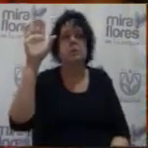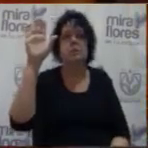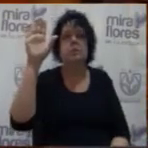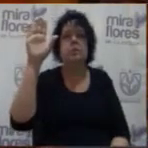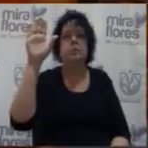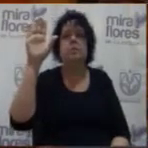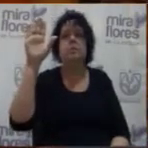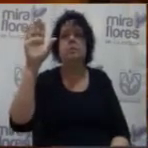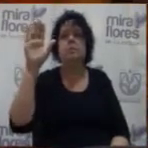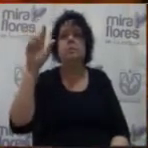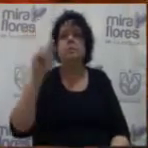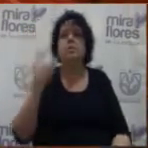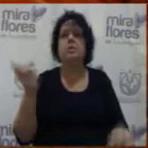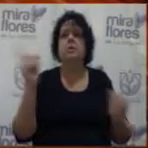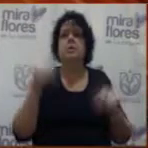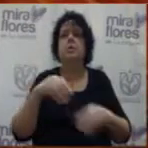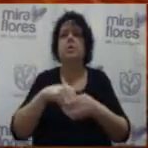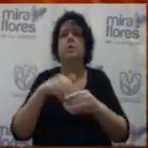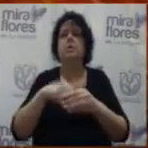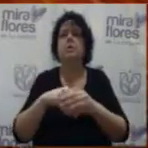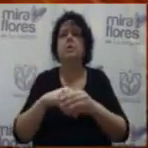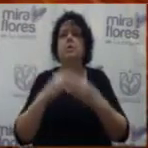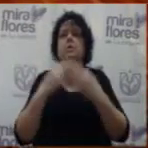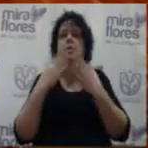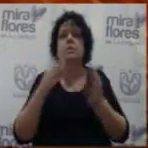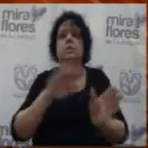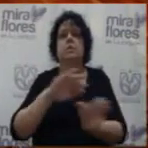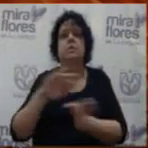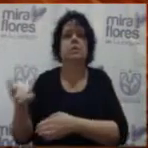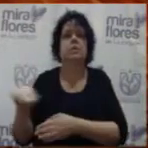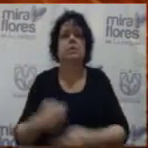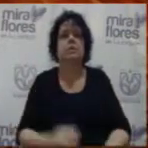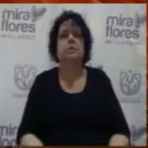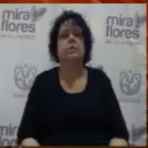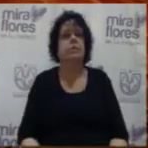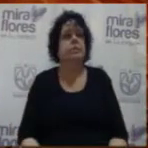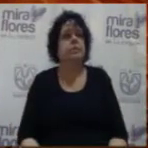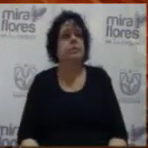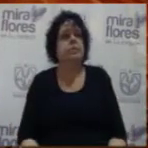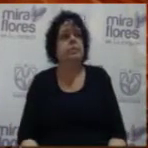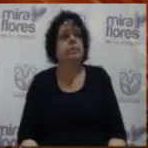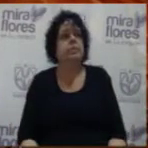aprueba también por unanimidad de votos. Muchas gracias. Vamos al siguiente punto, por favor.